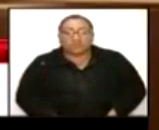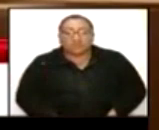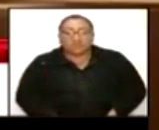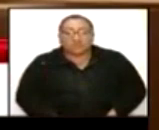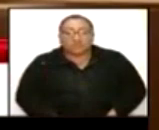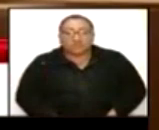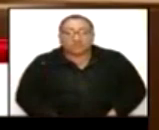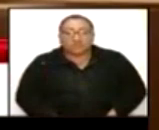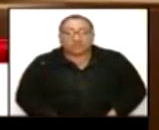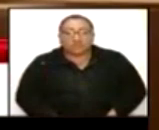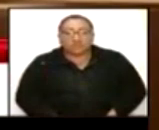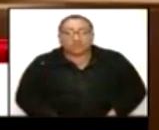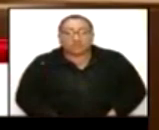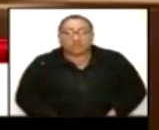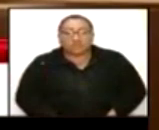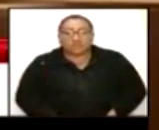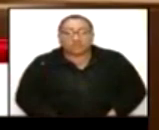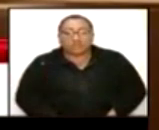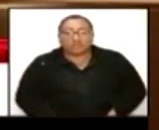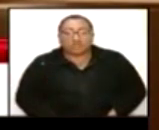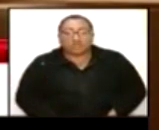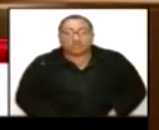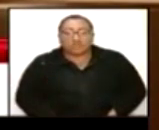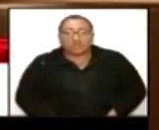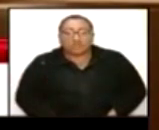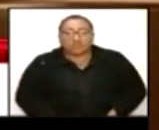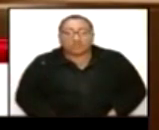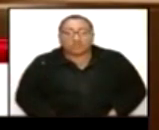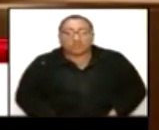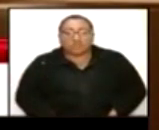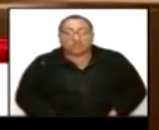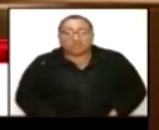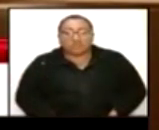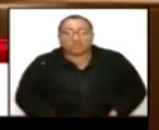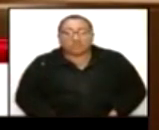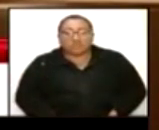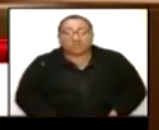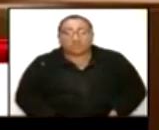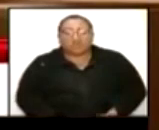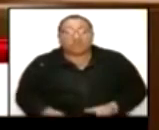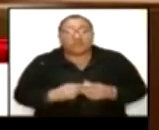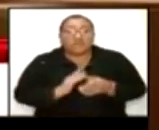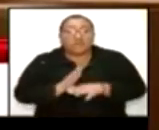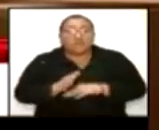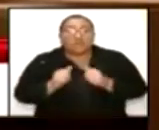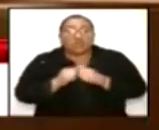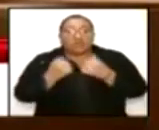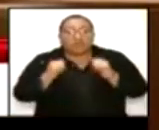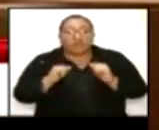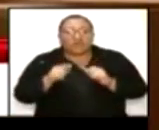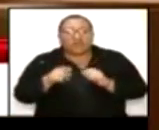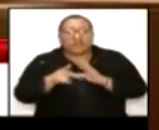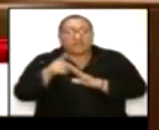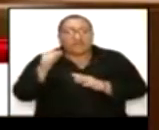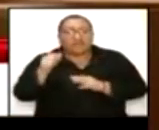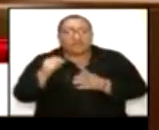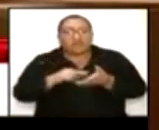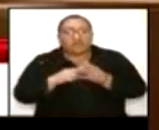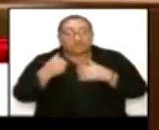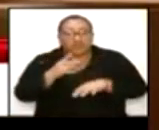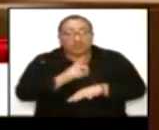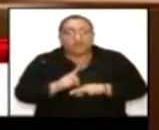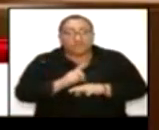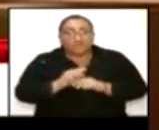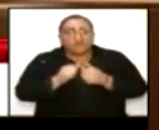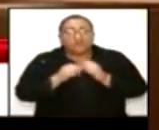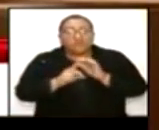Entonces, uno de los componentes del derecho fundamental a la salud es el derecho de acceso a la información. Este derecho ha sido